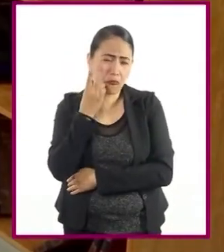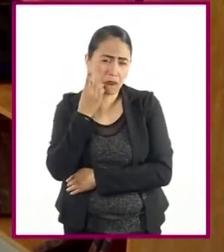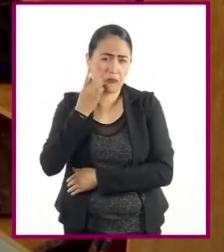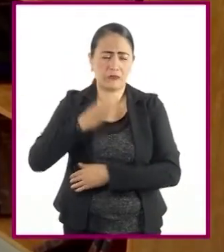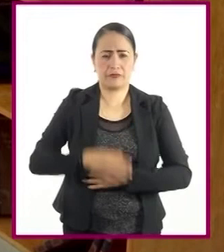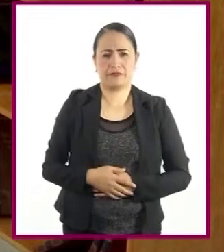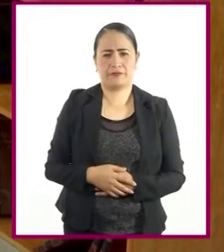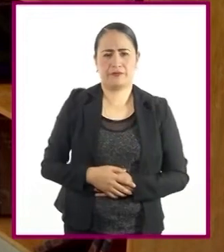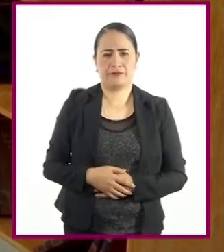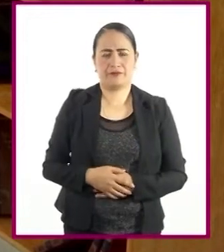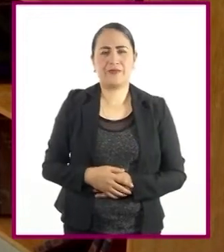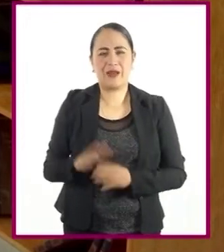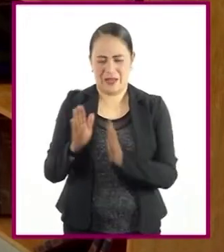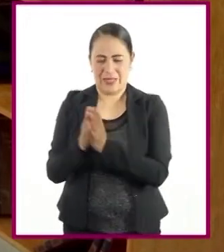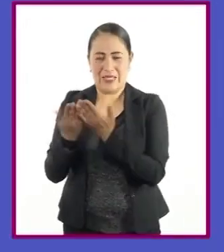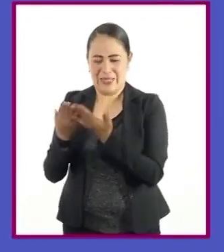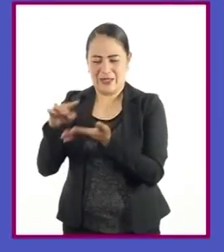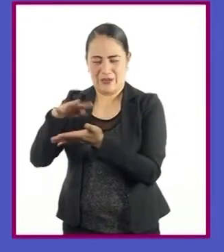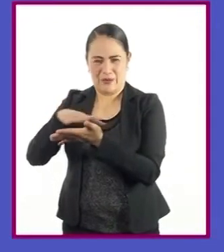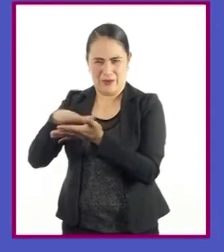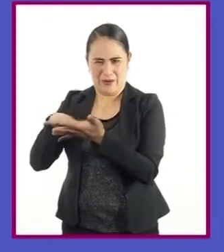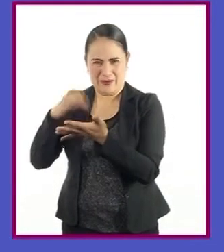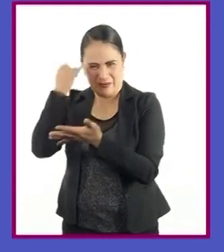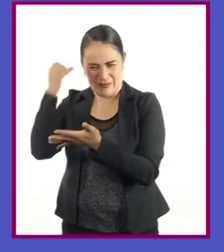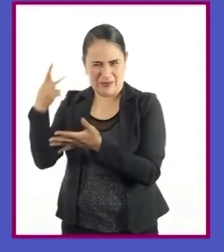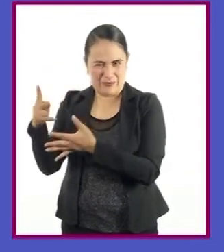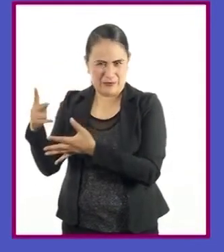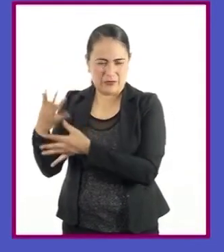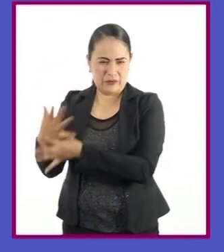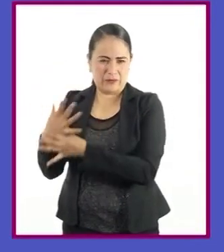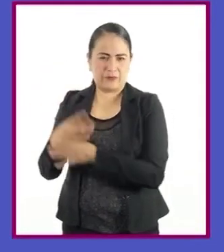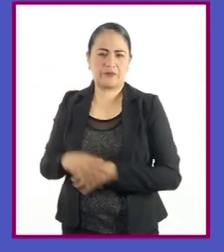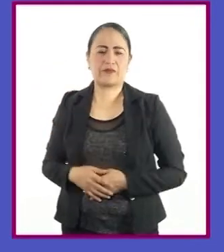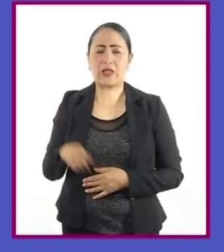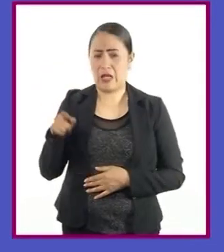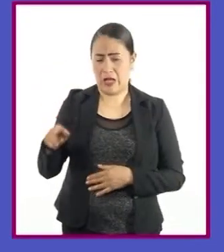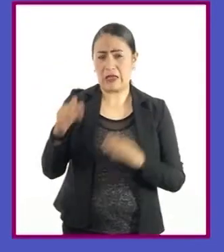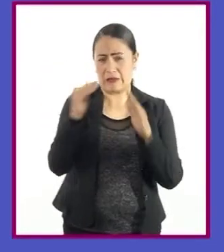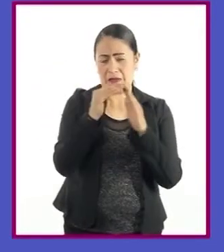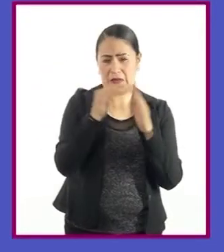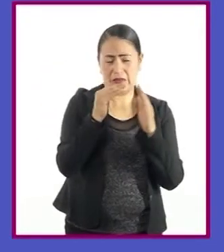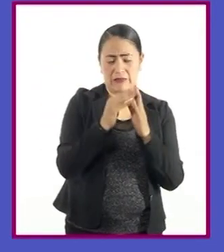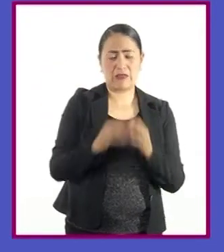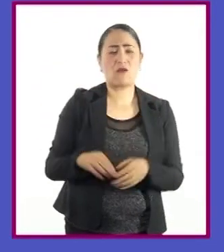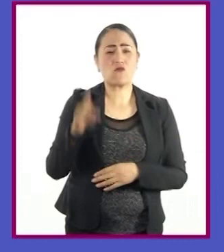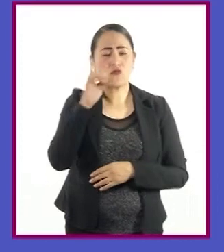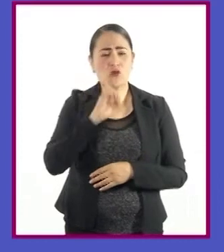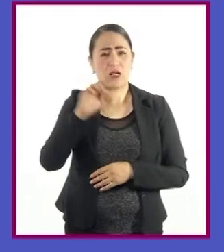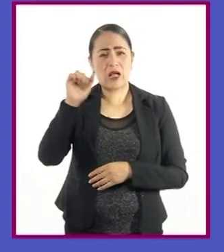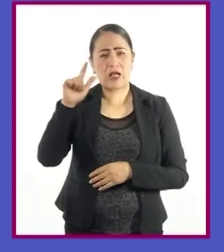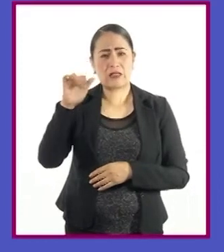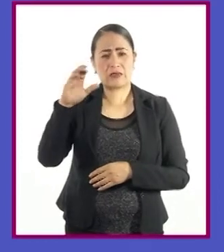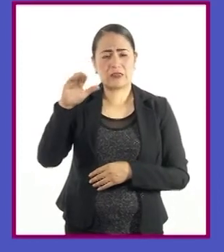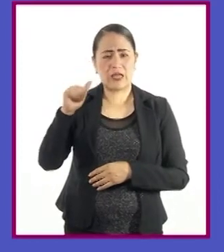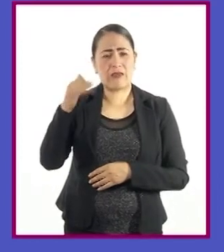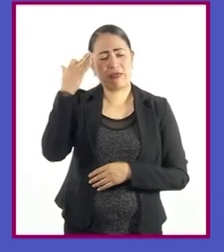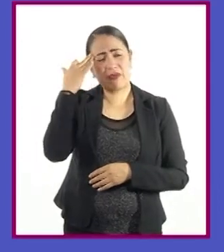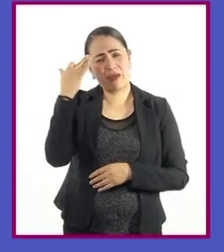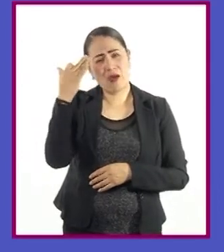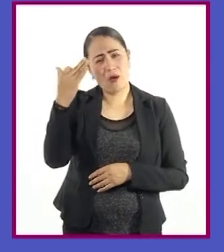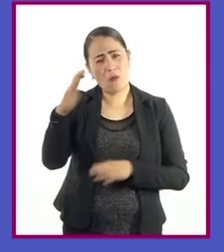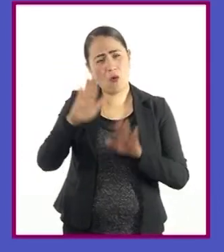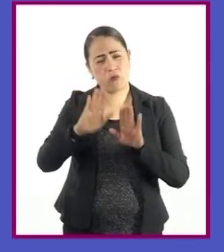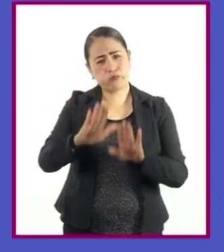de la narración original. En ese extraño nido de amor, Alicia pasó todo el otoño. No obstante,